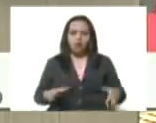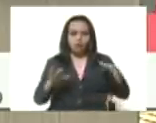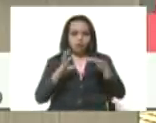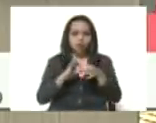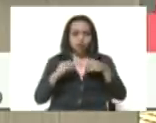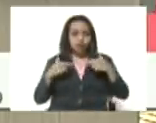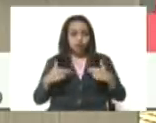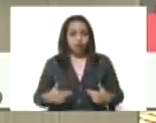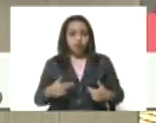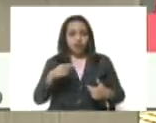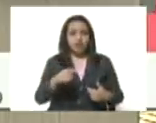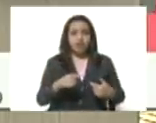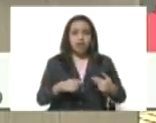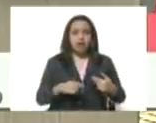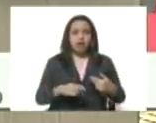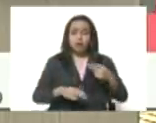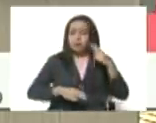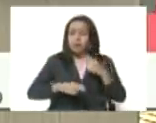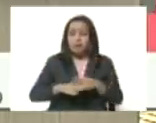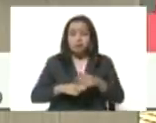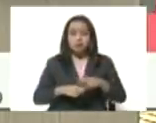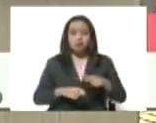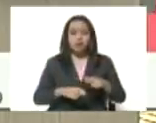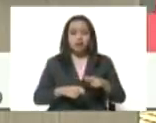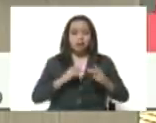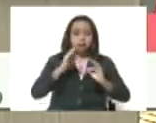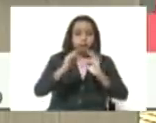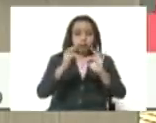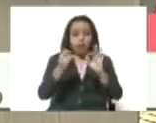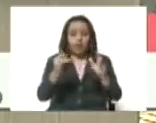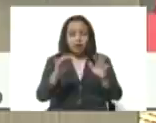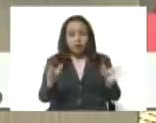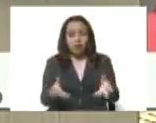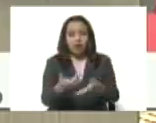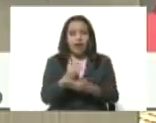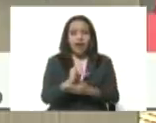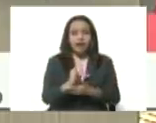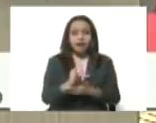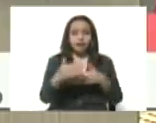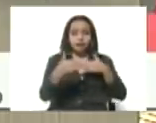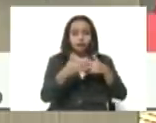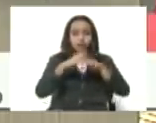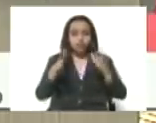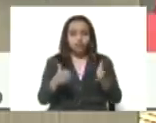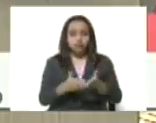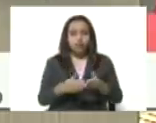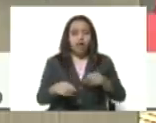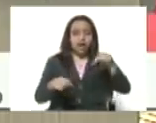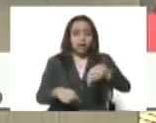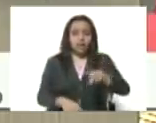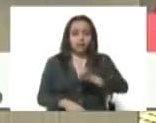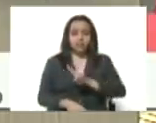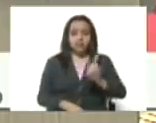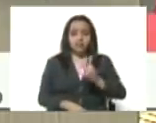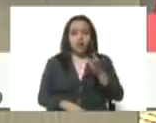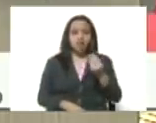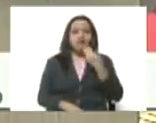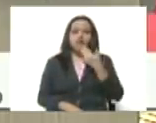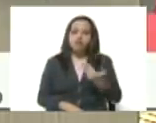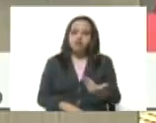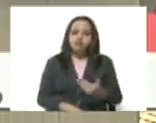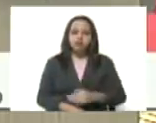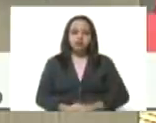humanidad esta terrible pandemia que está azotando al mundo entero. Así que desde Venezuela, muchísimas